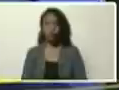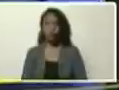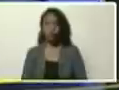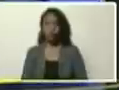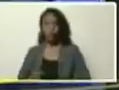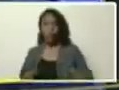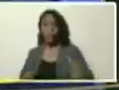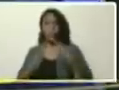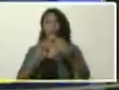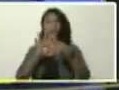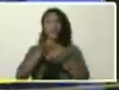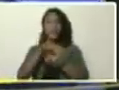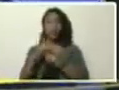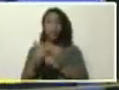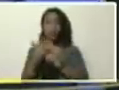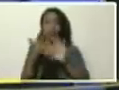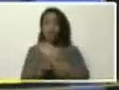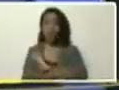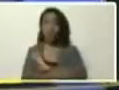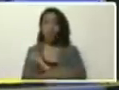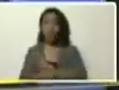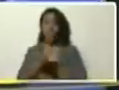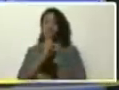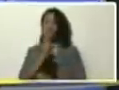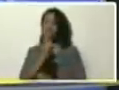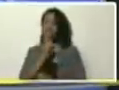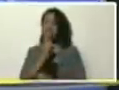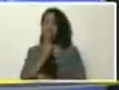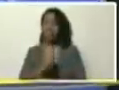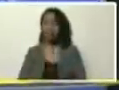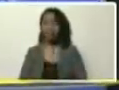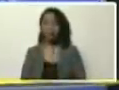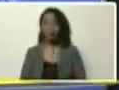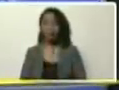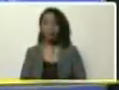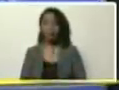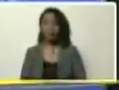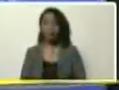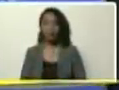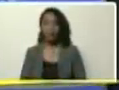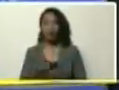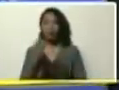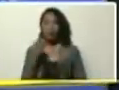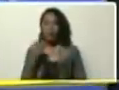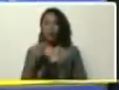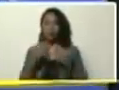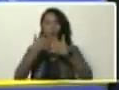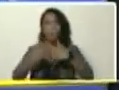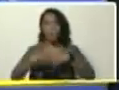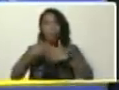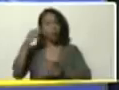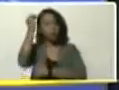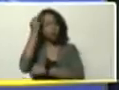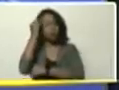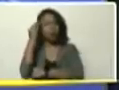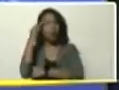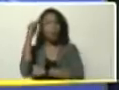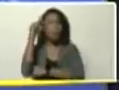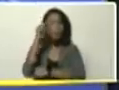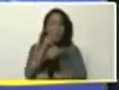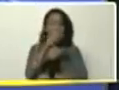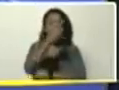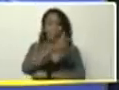en una situación compleja, difícil. Muchos analistas, observadores,